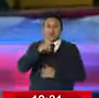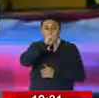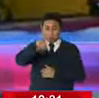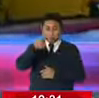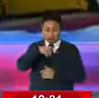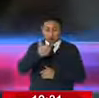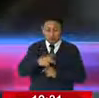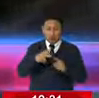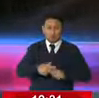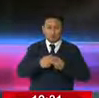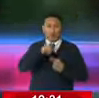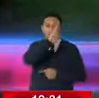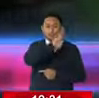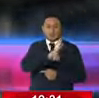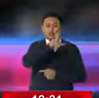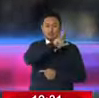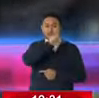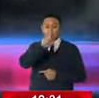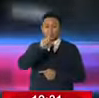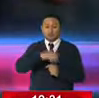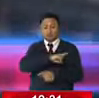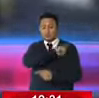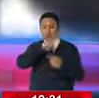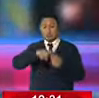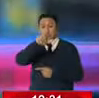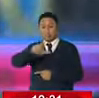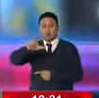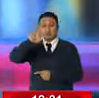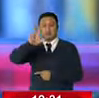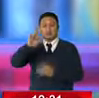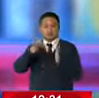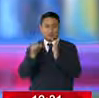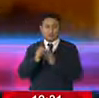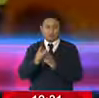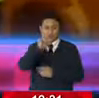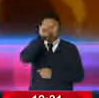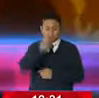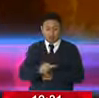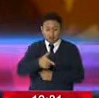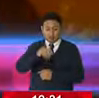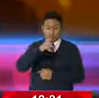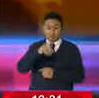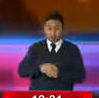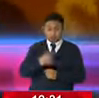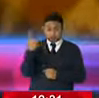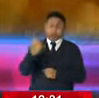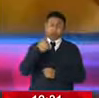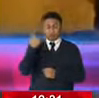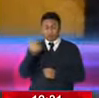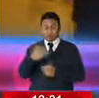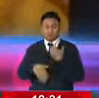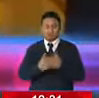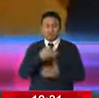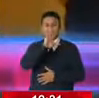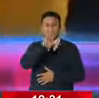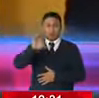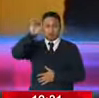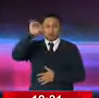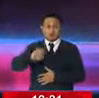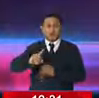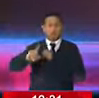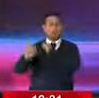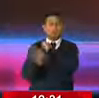este viernes 31 de marzo y se extiende hasta el lunes 3 de abril. Quienes incumplan con la disposición serán sancionados con el